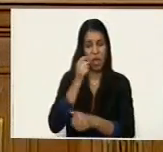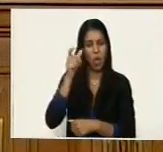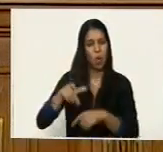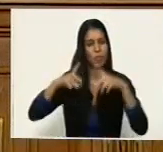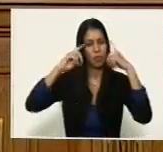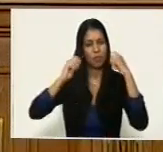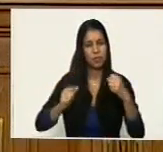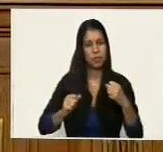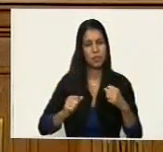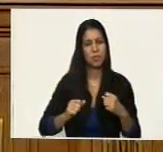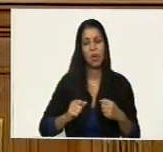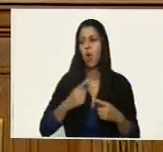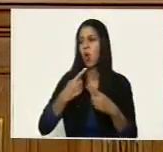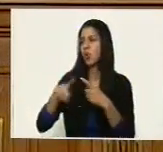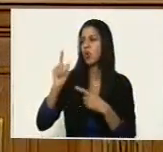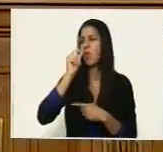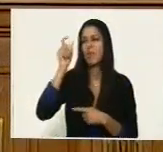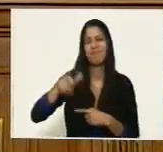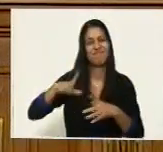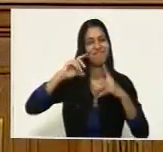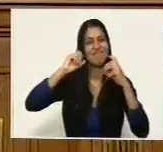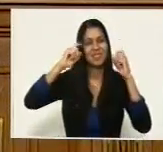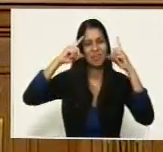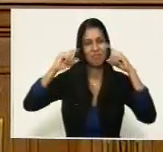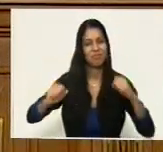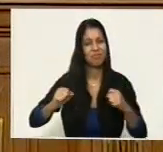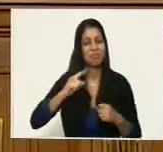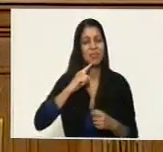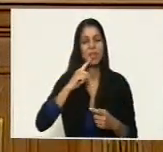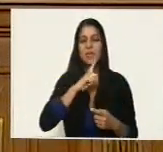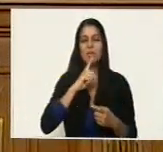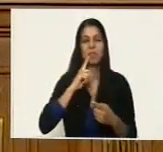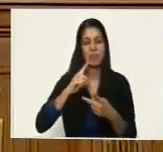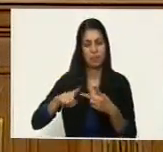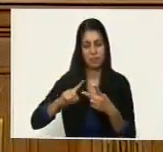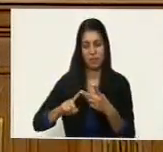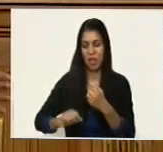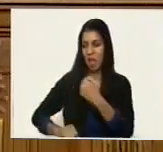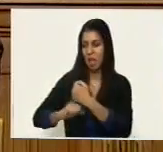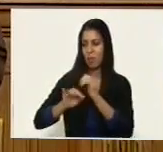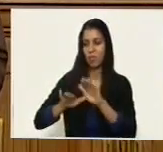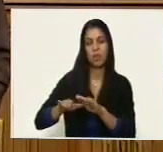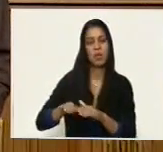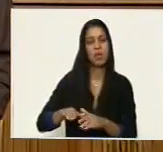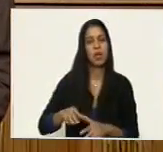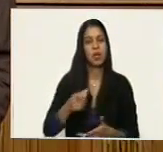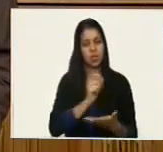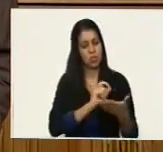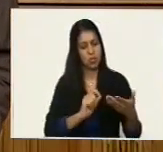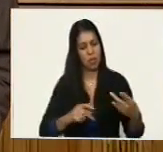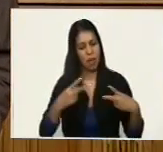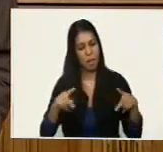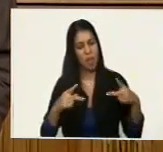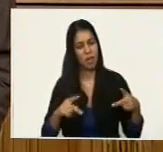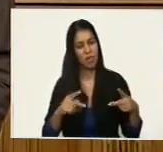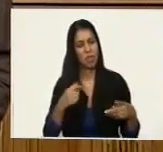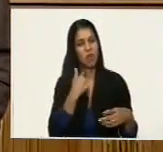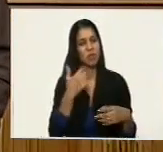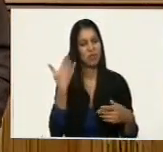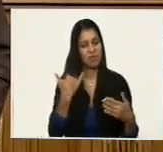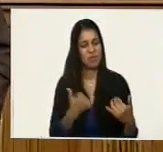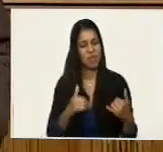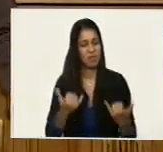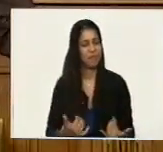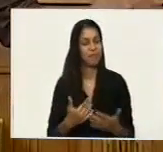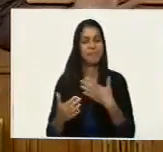de Francisco Antonio Zea. Por supuesto que me hubiera gustado. Y no escribí en el Correo del Orinoco de entonces, pero ahora escribo en el Correo